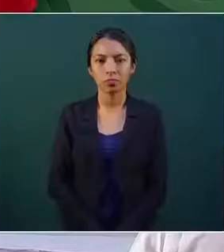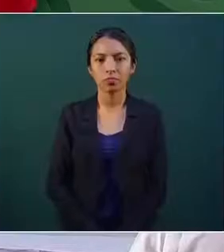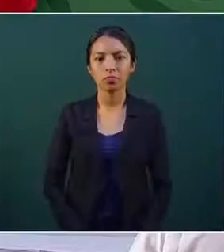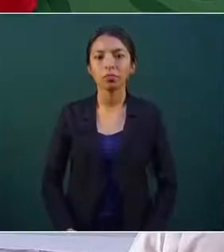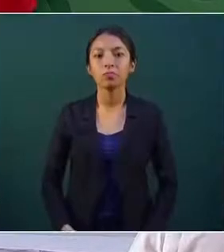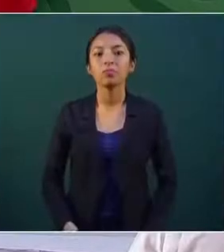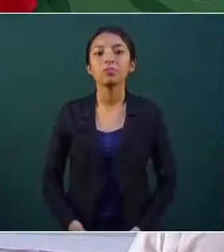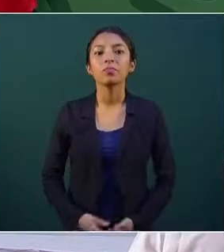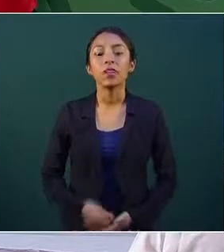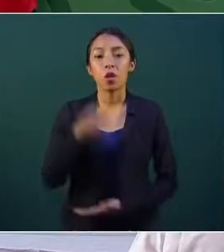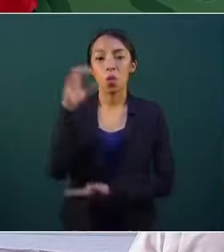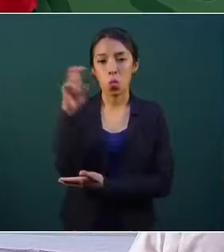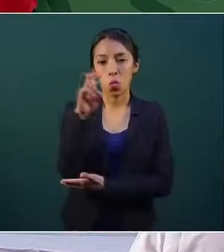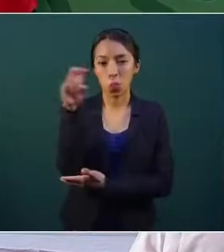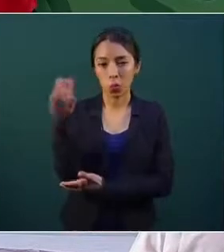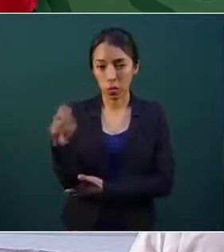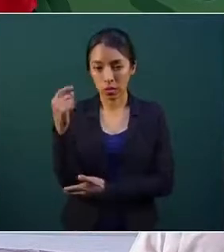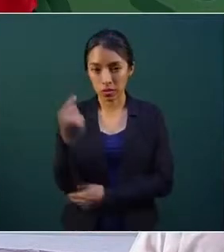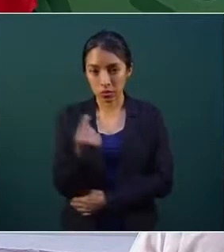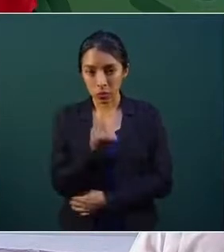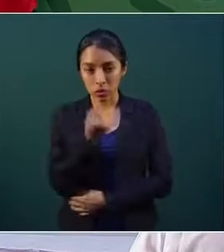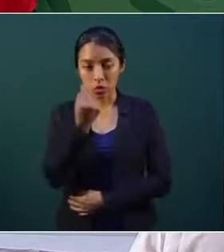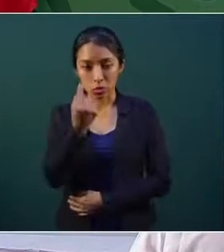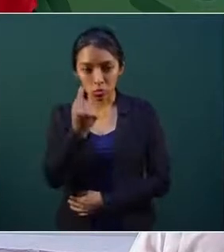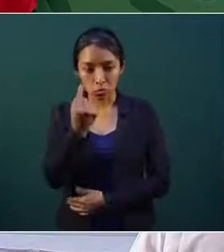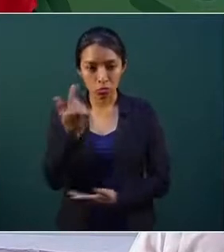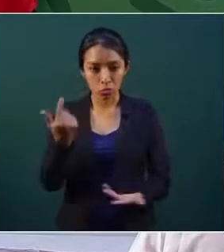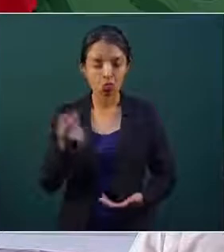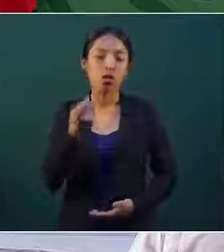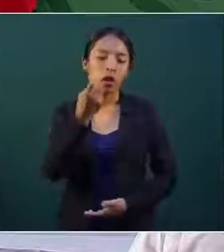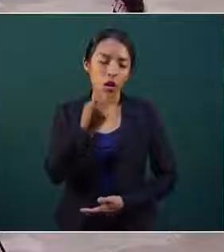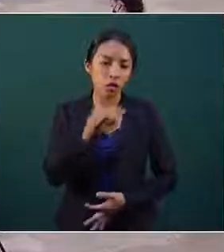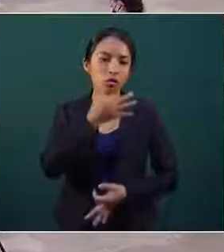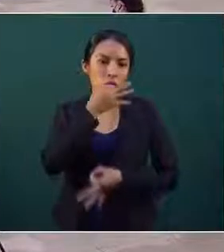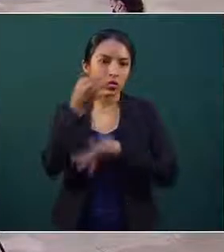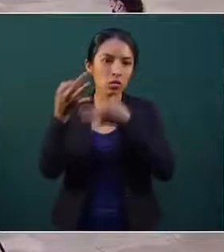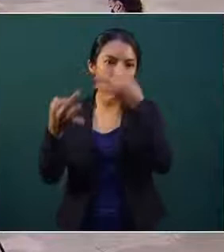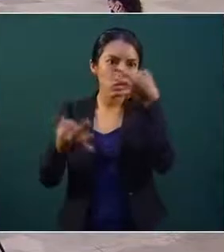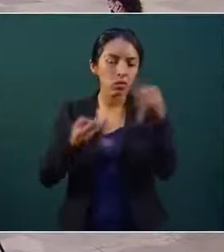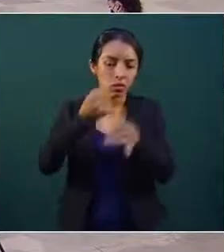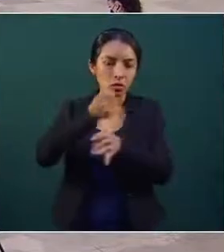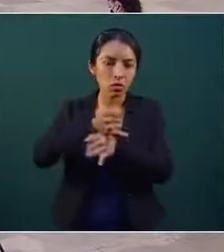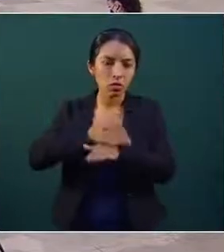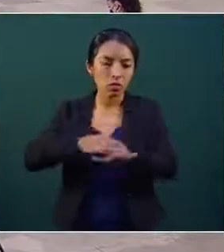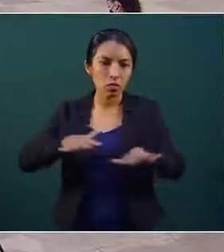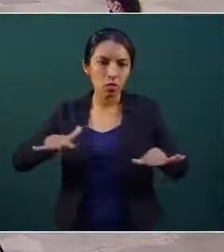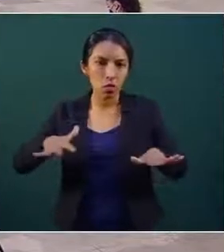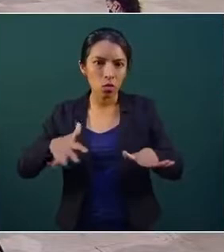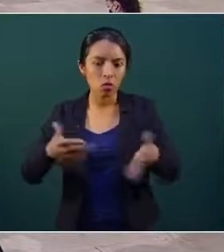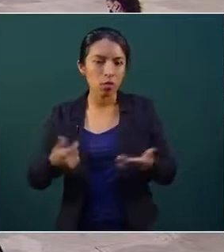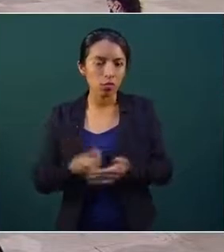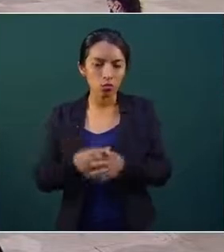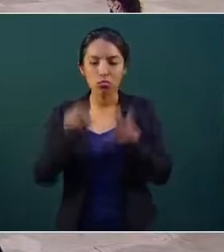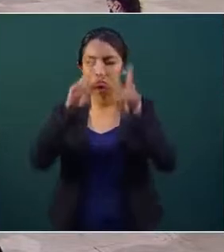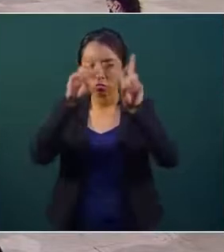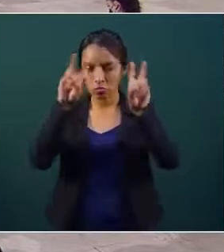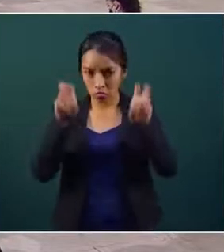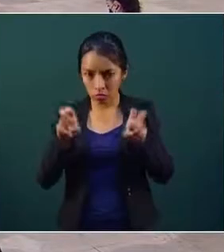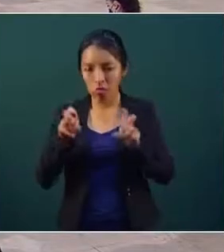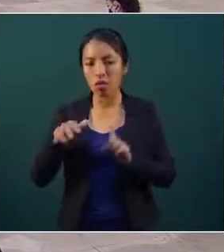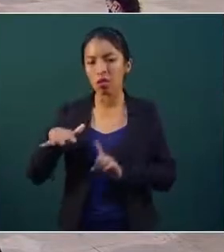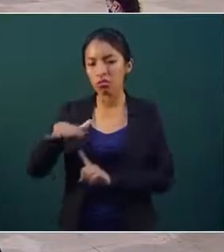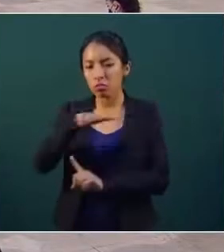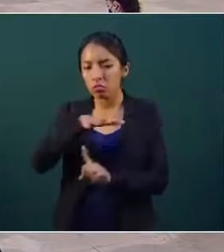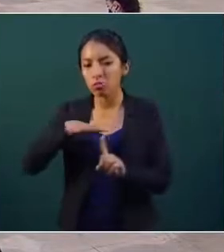Coatzacoalcos 1. Eso es lo que podemos informarles a ustedes con respecto a la situación de